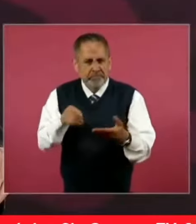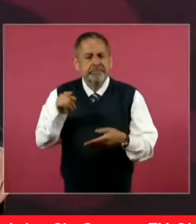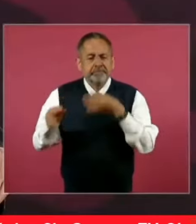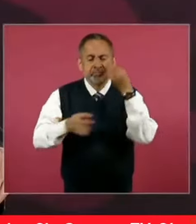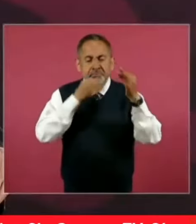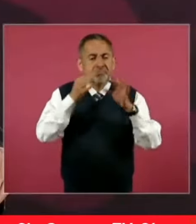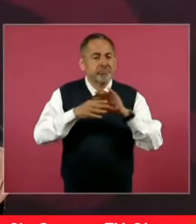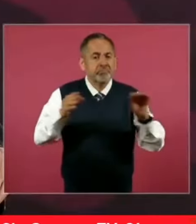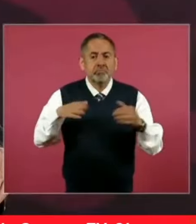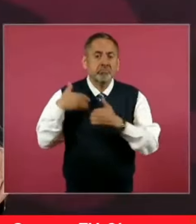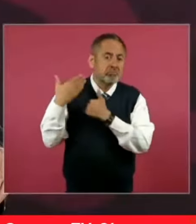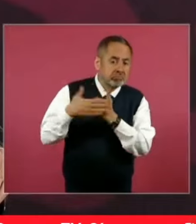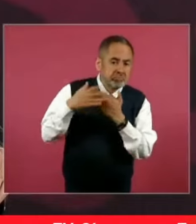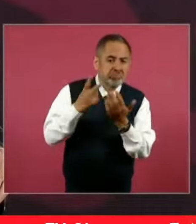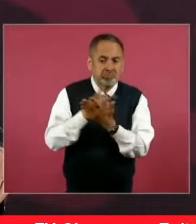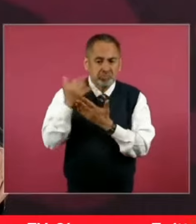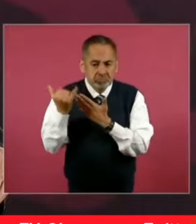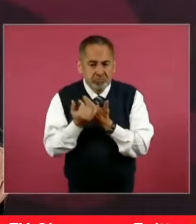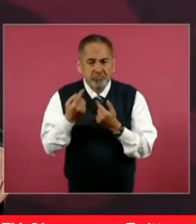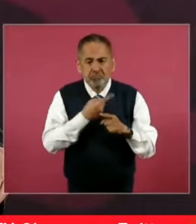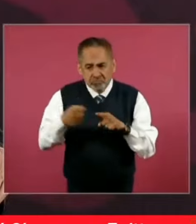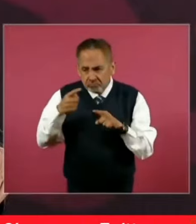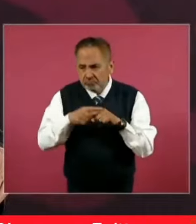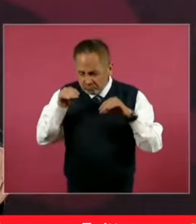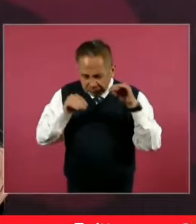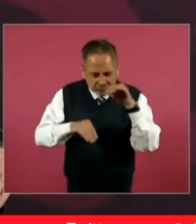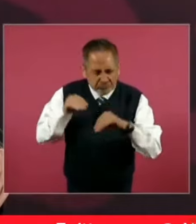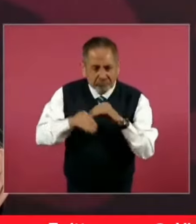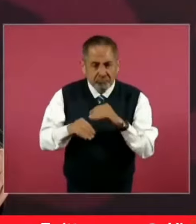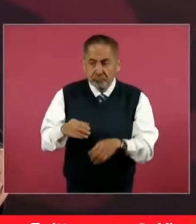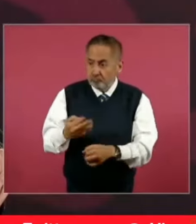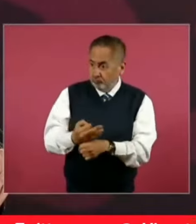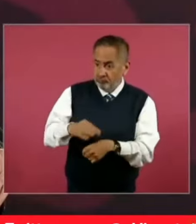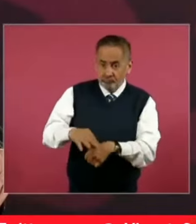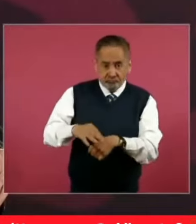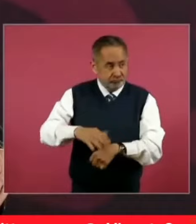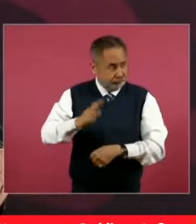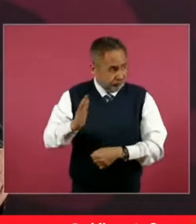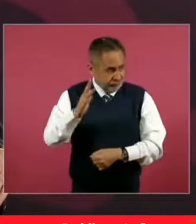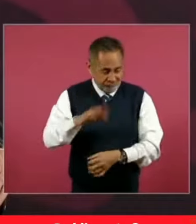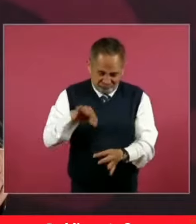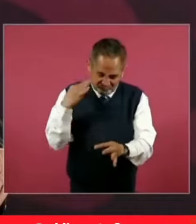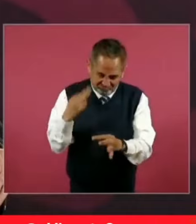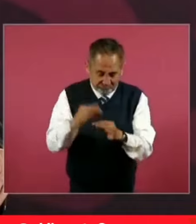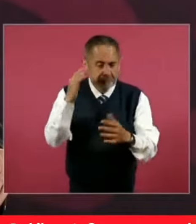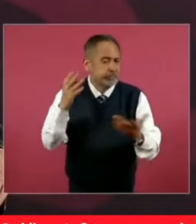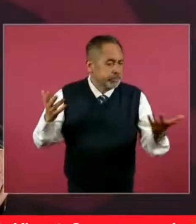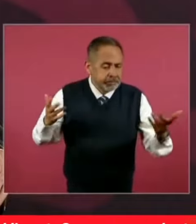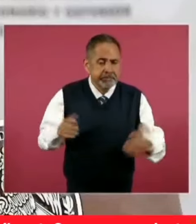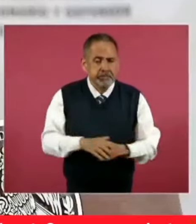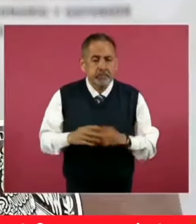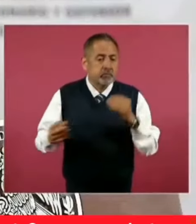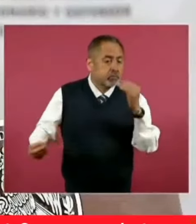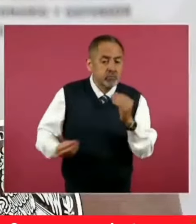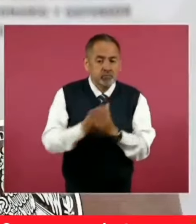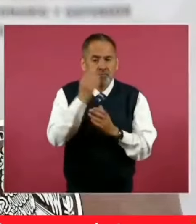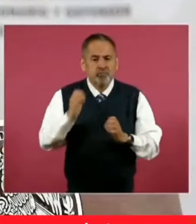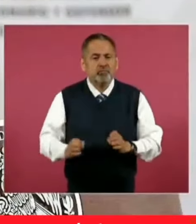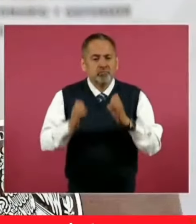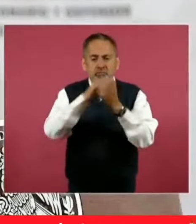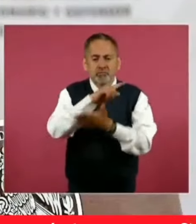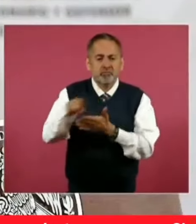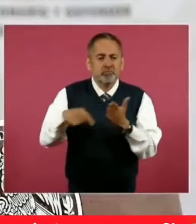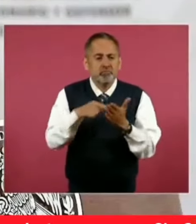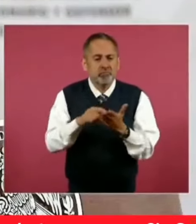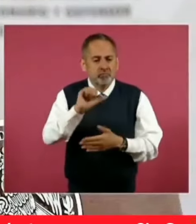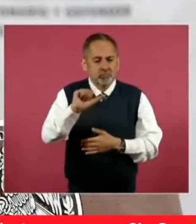como proyectos varias de las realidades que hoy se están anunciando, entre ellas la del nuevo edificio, la nueva sede